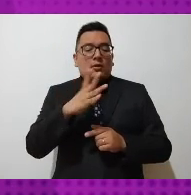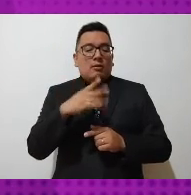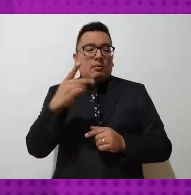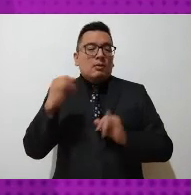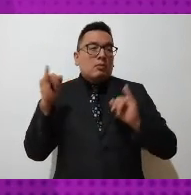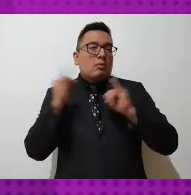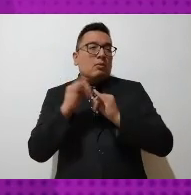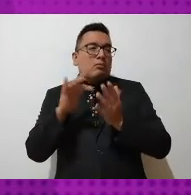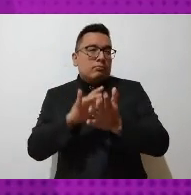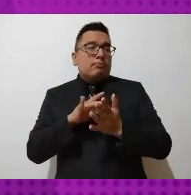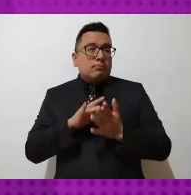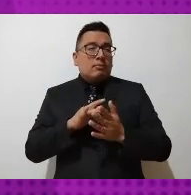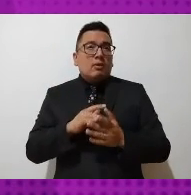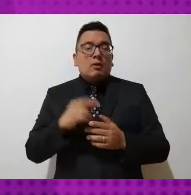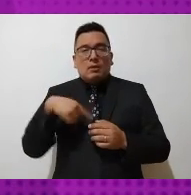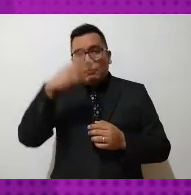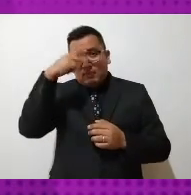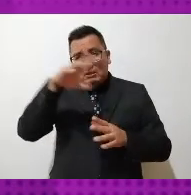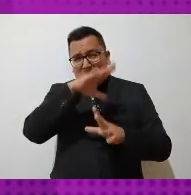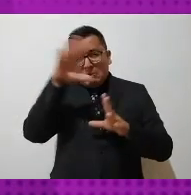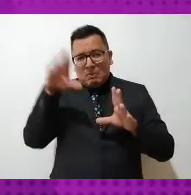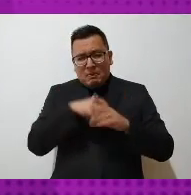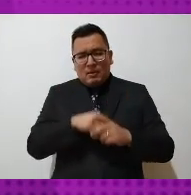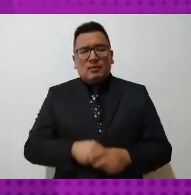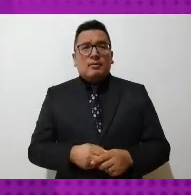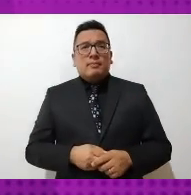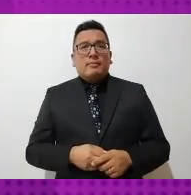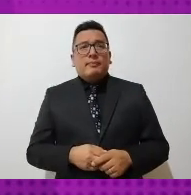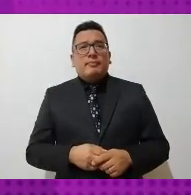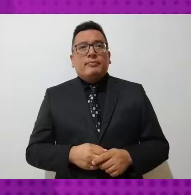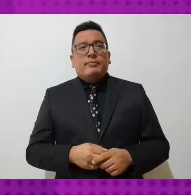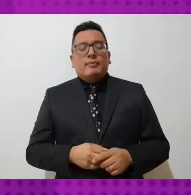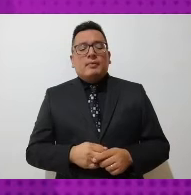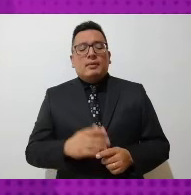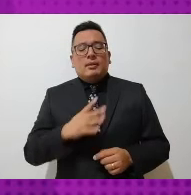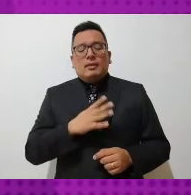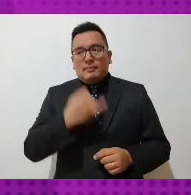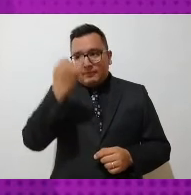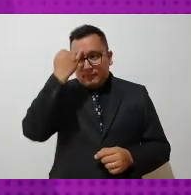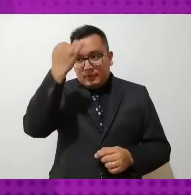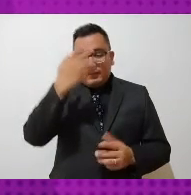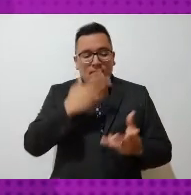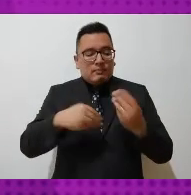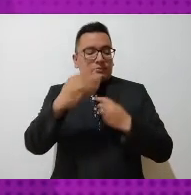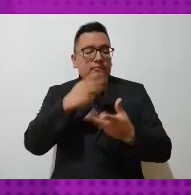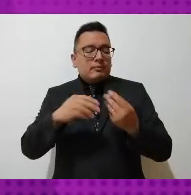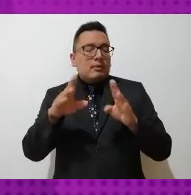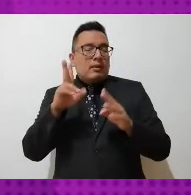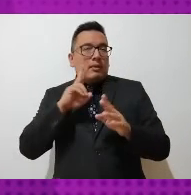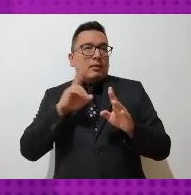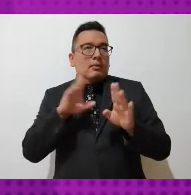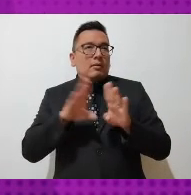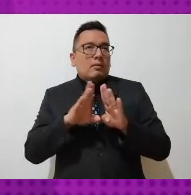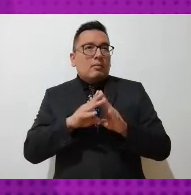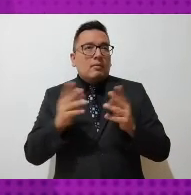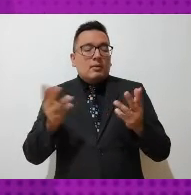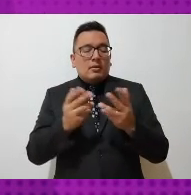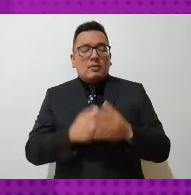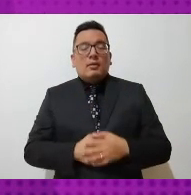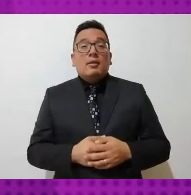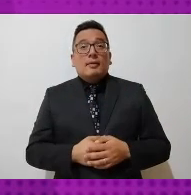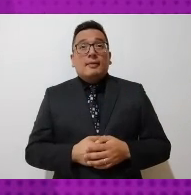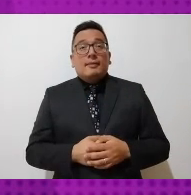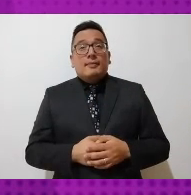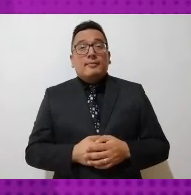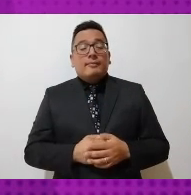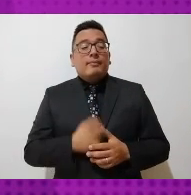apoyado a los consejeros y consejeras de todo el país, pues compartir ideas diferentes de cómo han funcionado las acciones en diferentes estados y